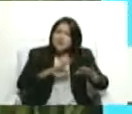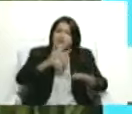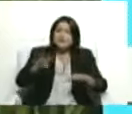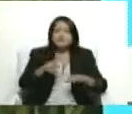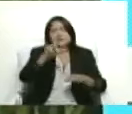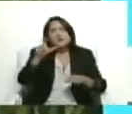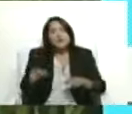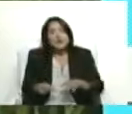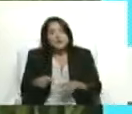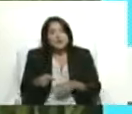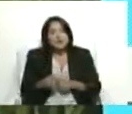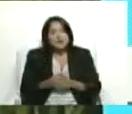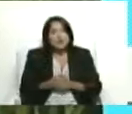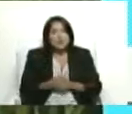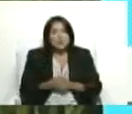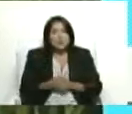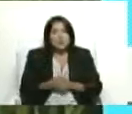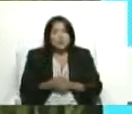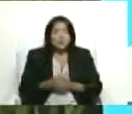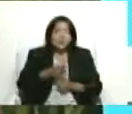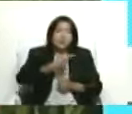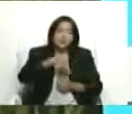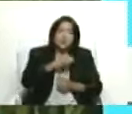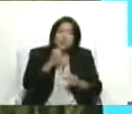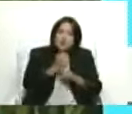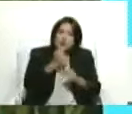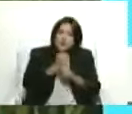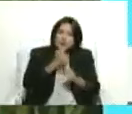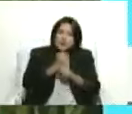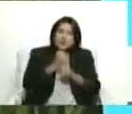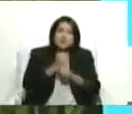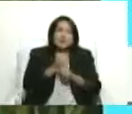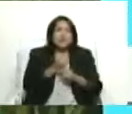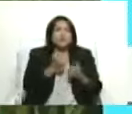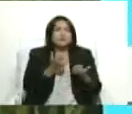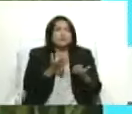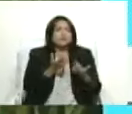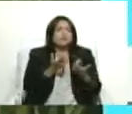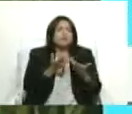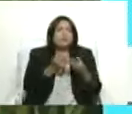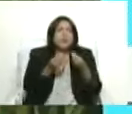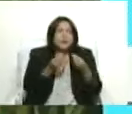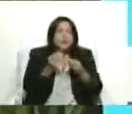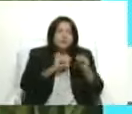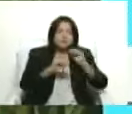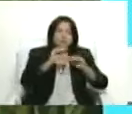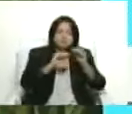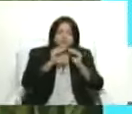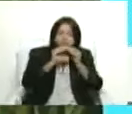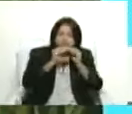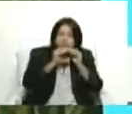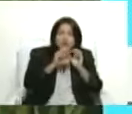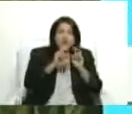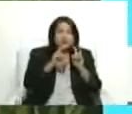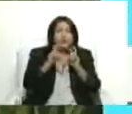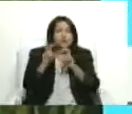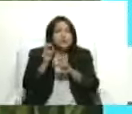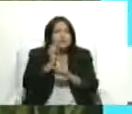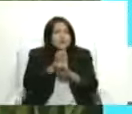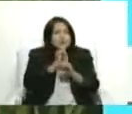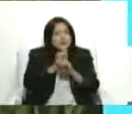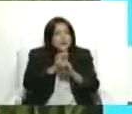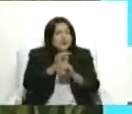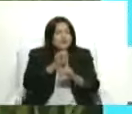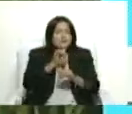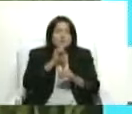no sabe cómo hacerlo, estamos trabajando, bueno, aplicaciones, todos estos espacios de las nuevas tecnologías de información y comunicación